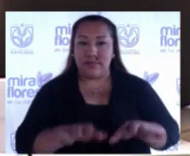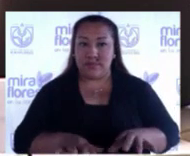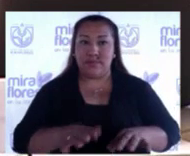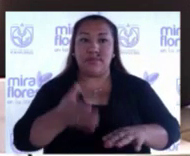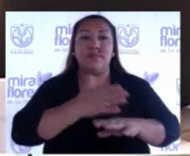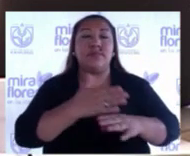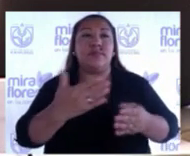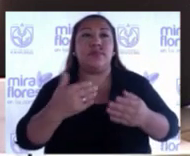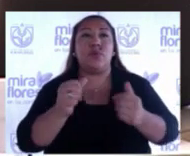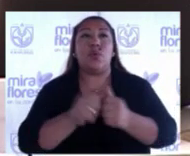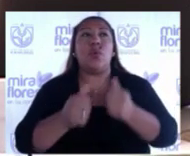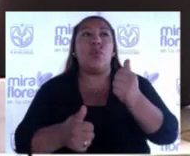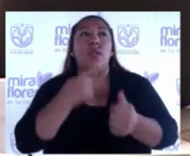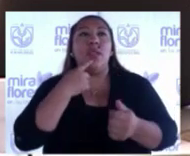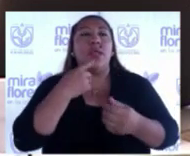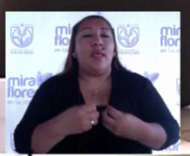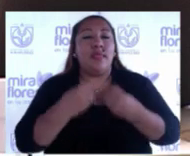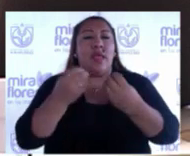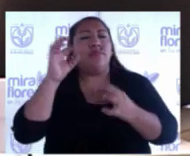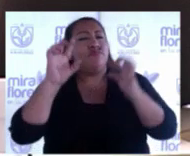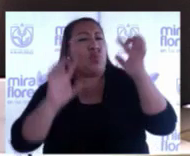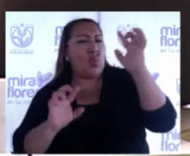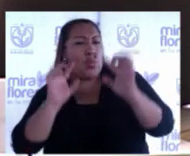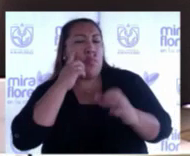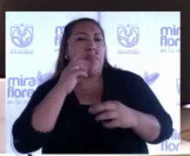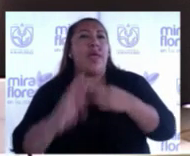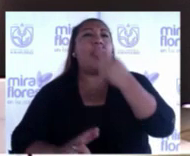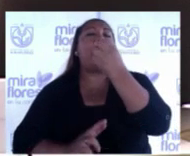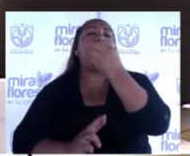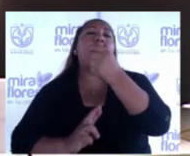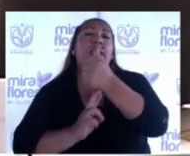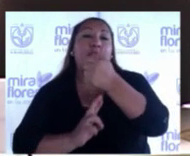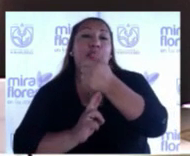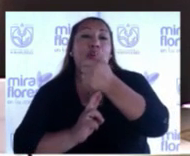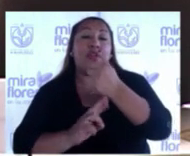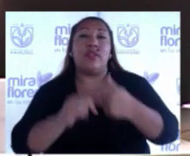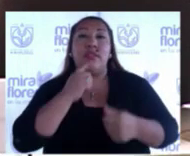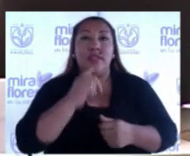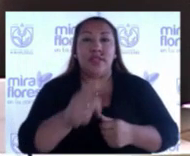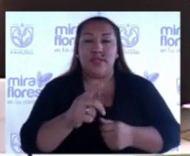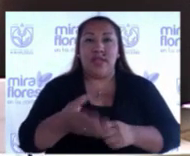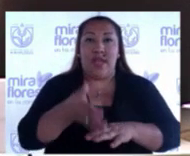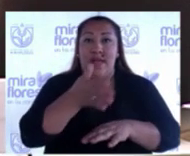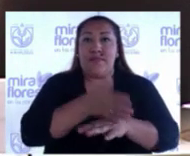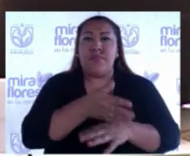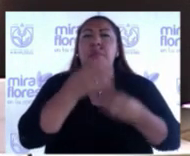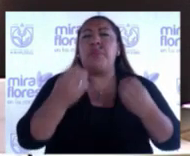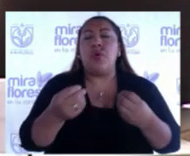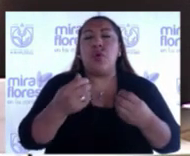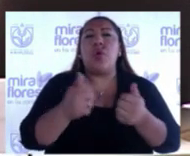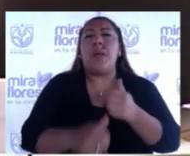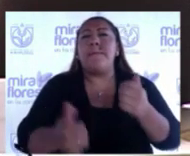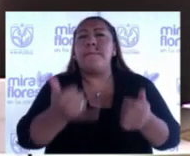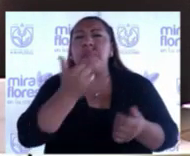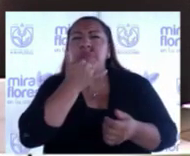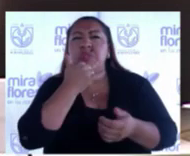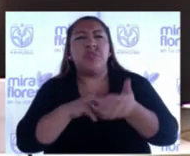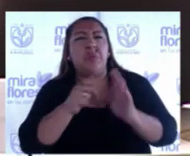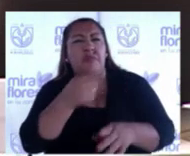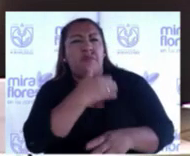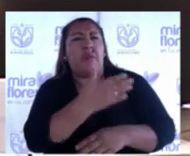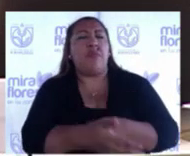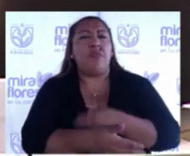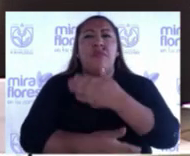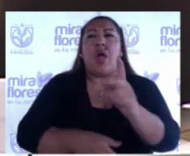de la referencia mediante el cual traslada la inquietud del regidor Jorge Aguzo de Albertis González del Riego sobre los supuestos privilegios que